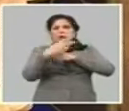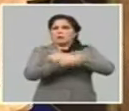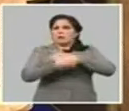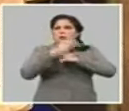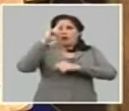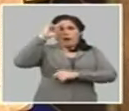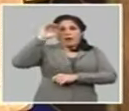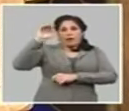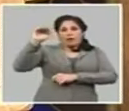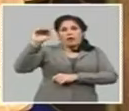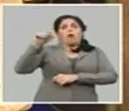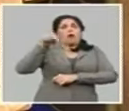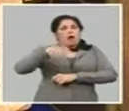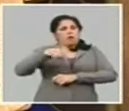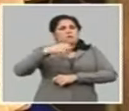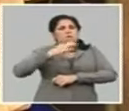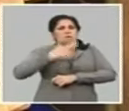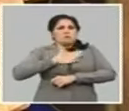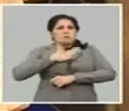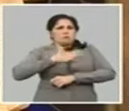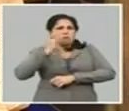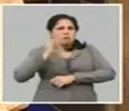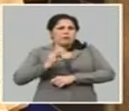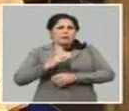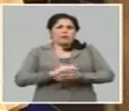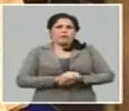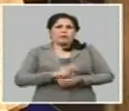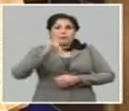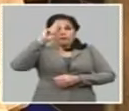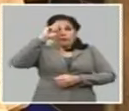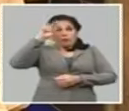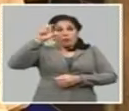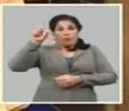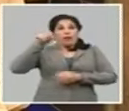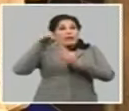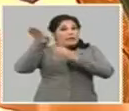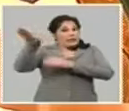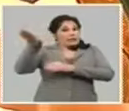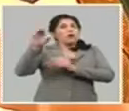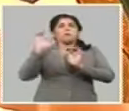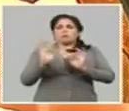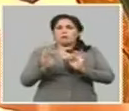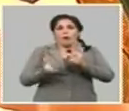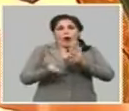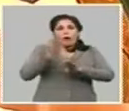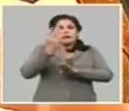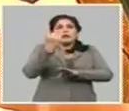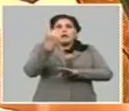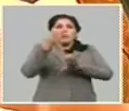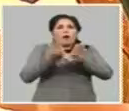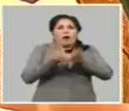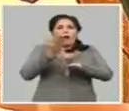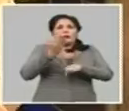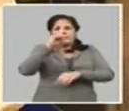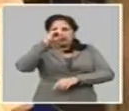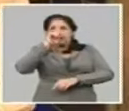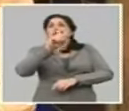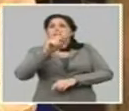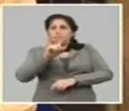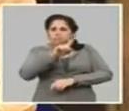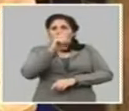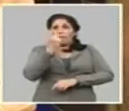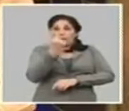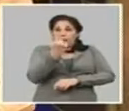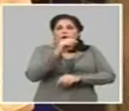ingresado en nuestra en nuestras instituciones ya alguna alta hospitalaria en esto ya se dio la